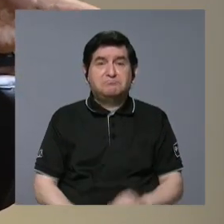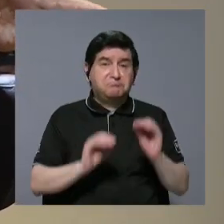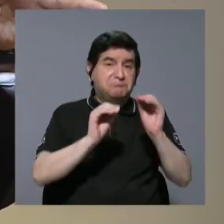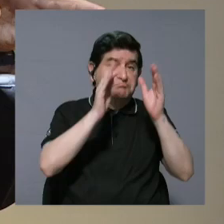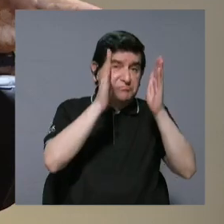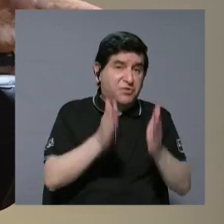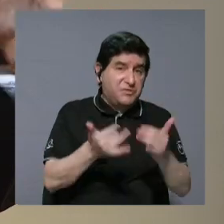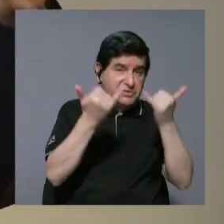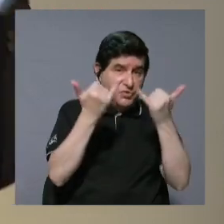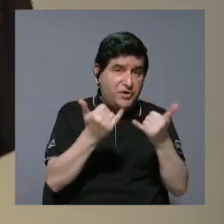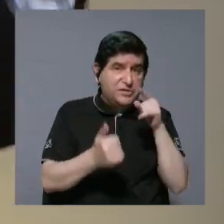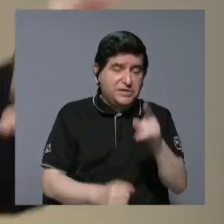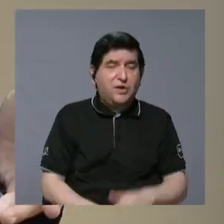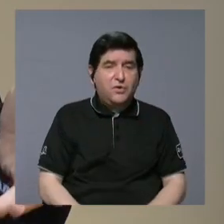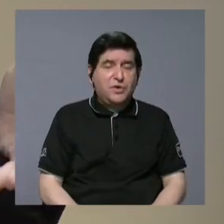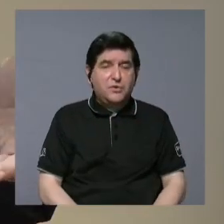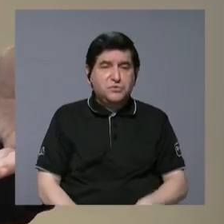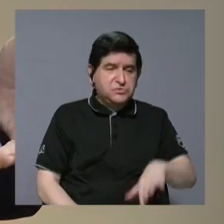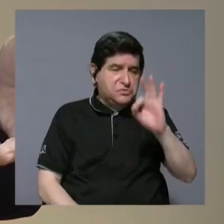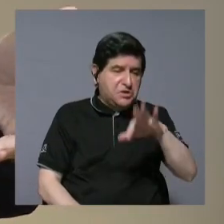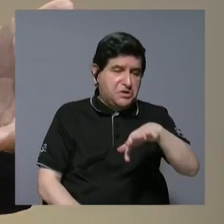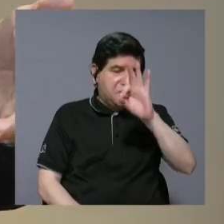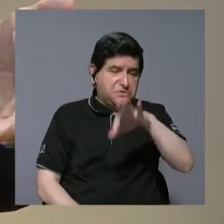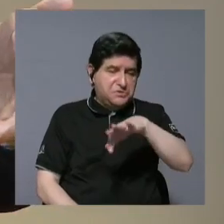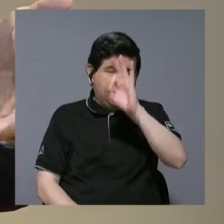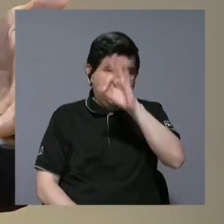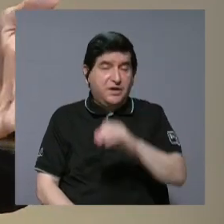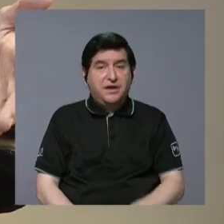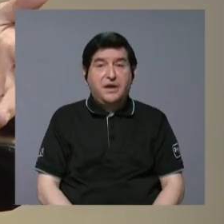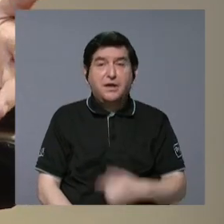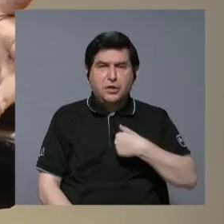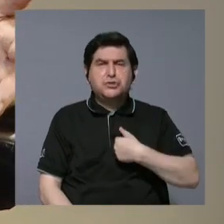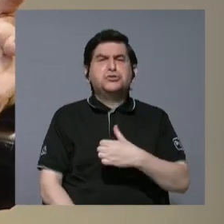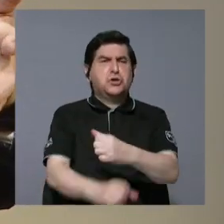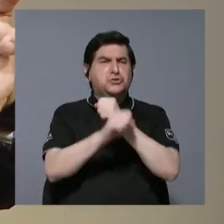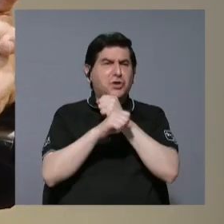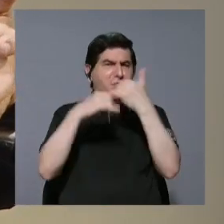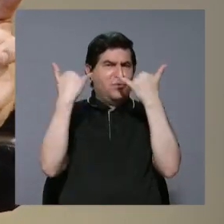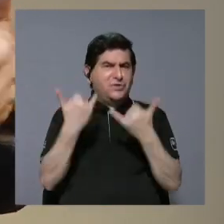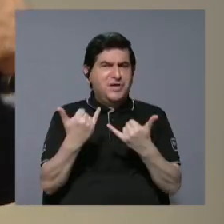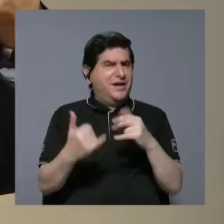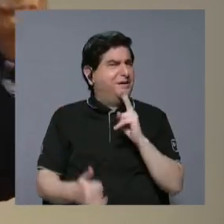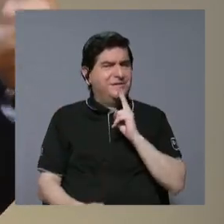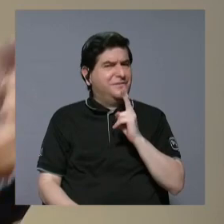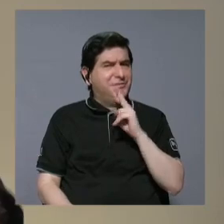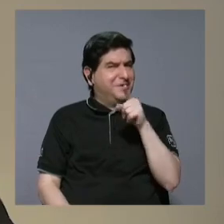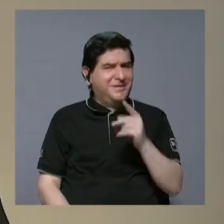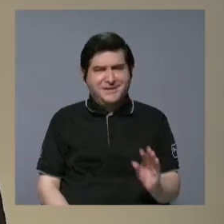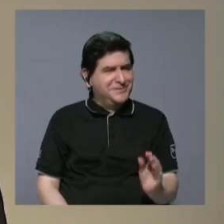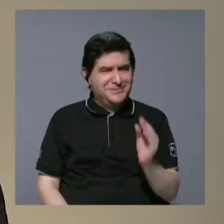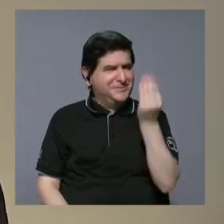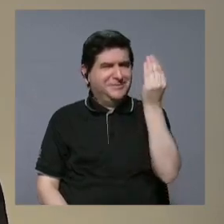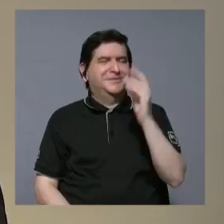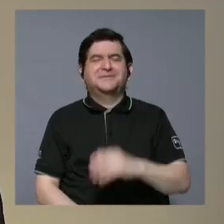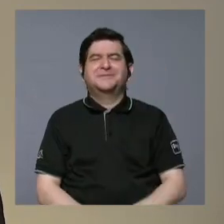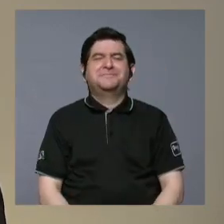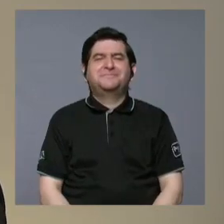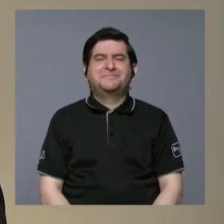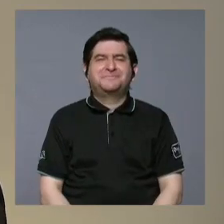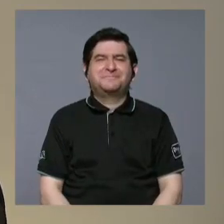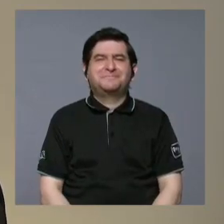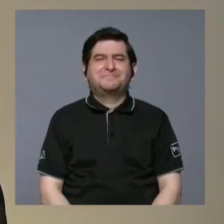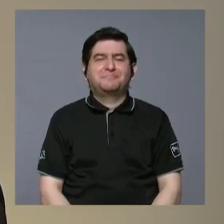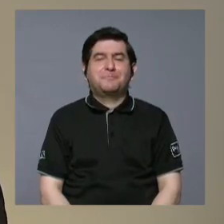profesores que usted está reclutando, estoy seguro que ya no es tan cierto. Y entonces, entre